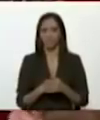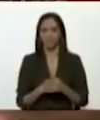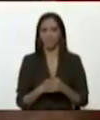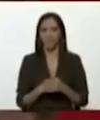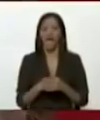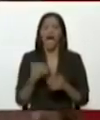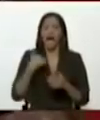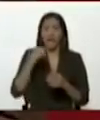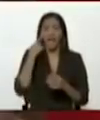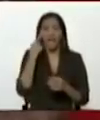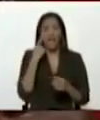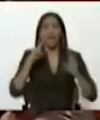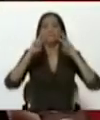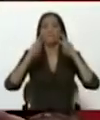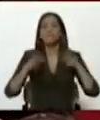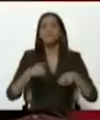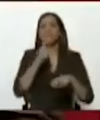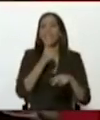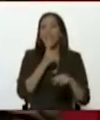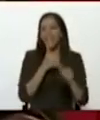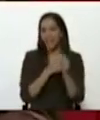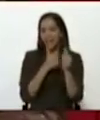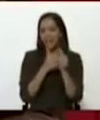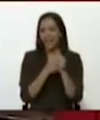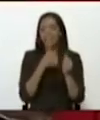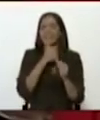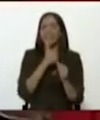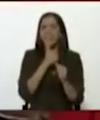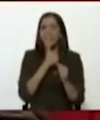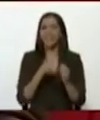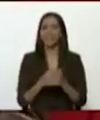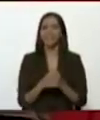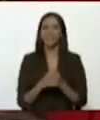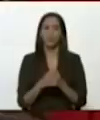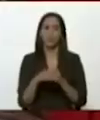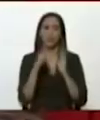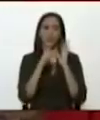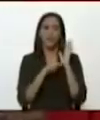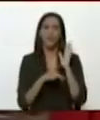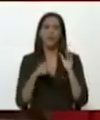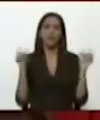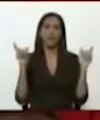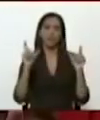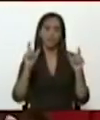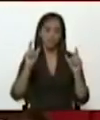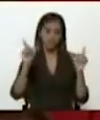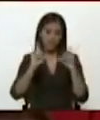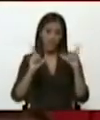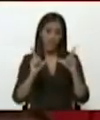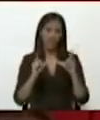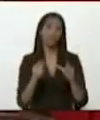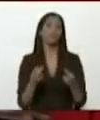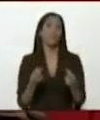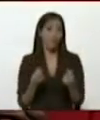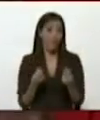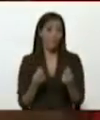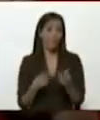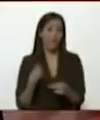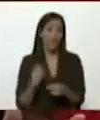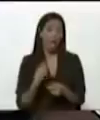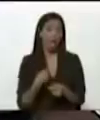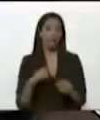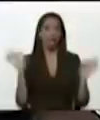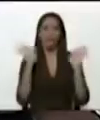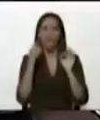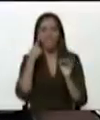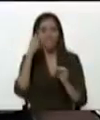Que habría que ver, habría que investigar quién está detrás de él y quién mantiene un programa en un canal donde cuesta bastante mantener un programa. Que nadie ve.